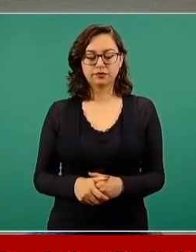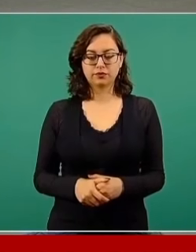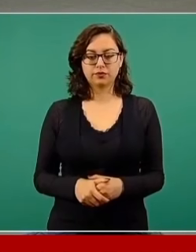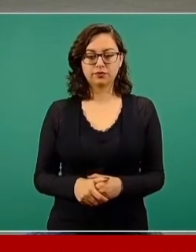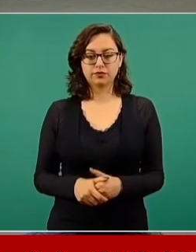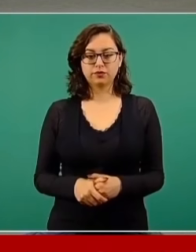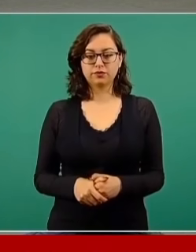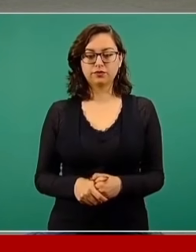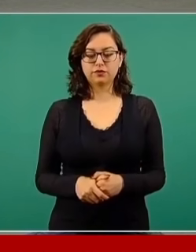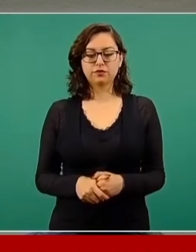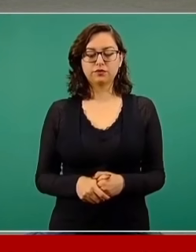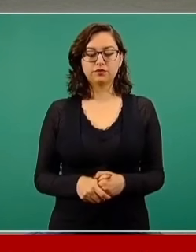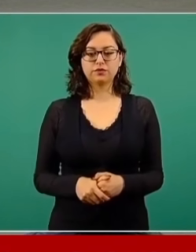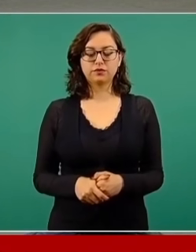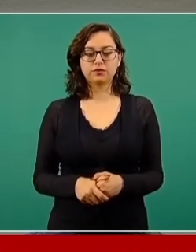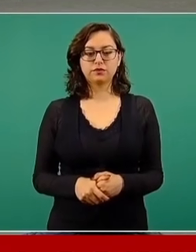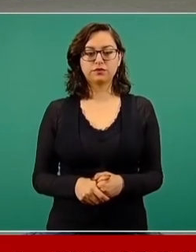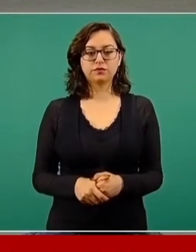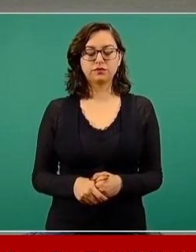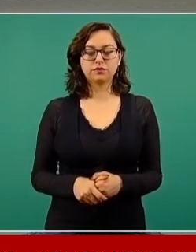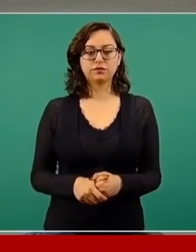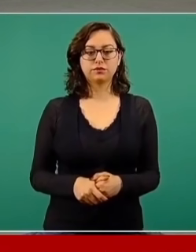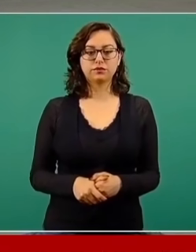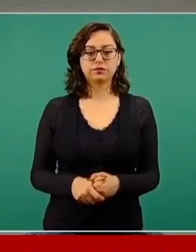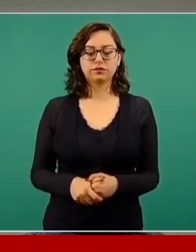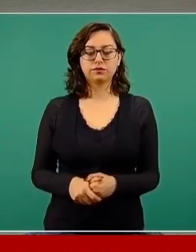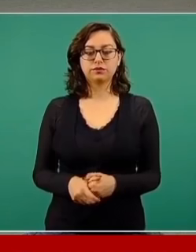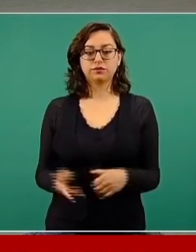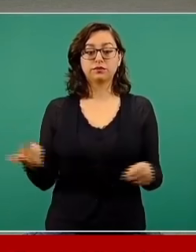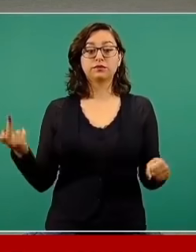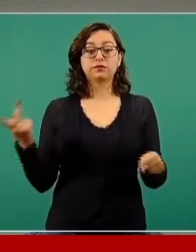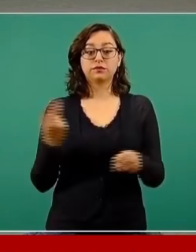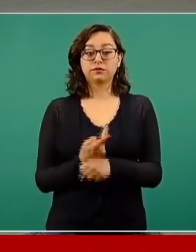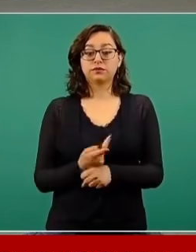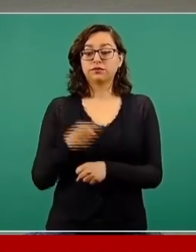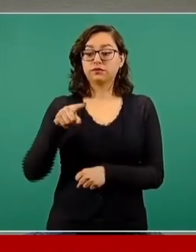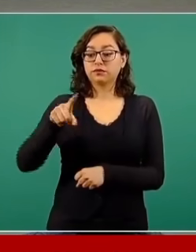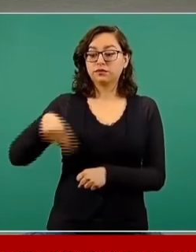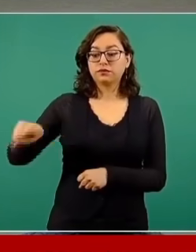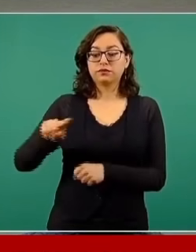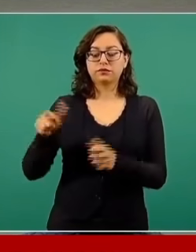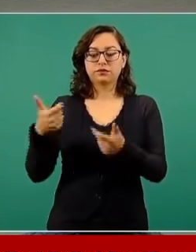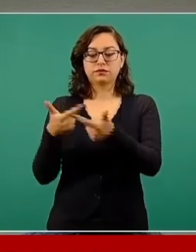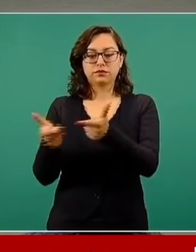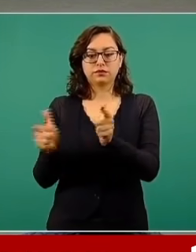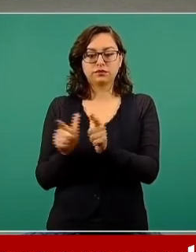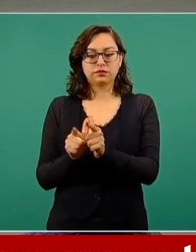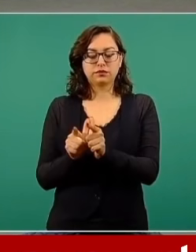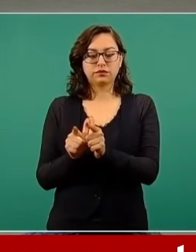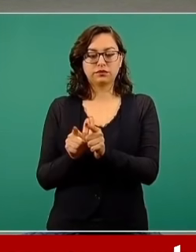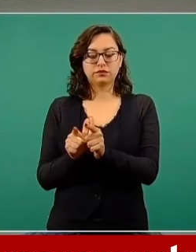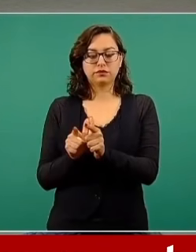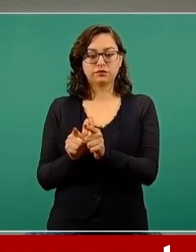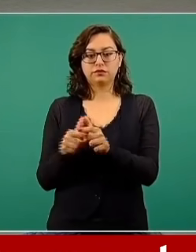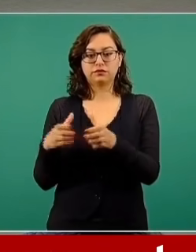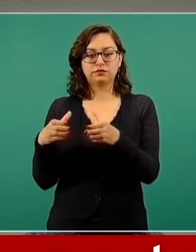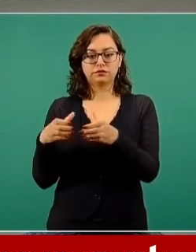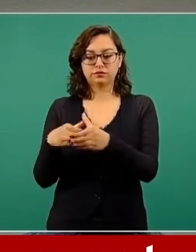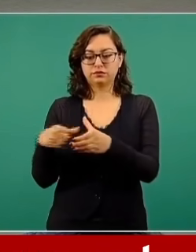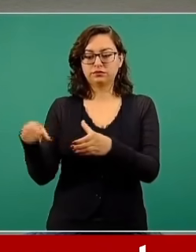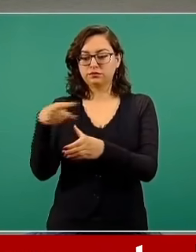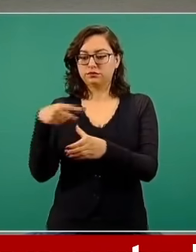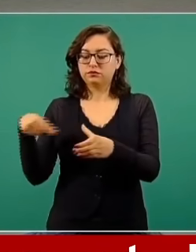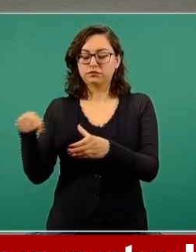Entonces, este grupo pues ha dedicado